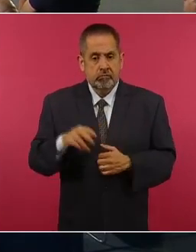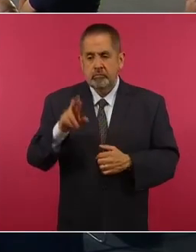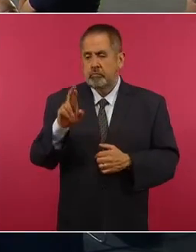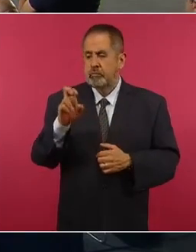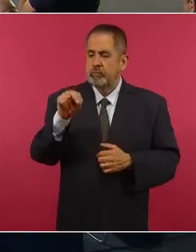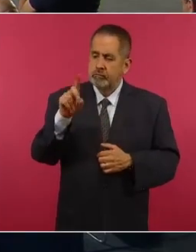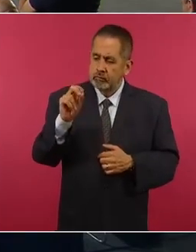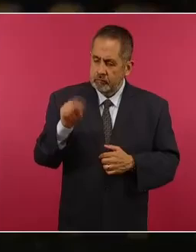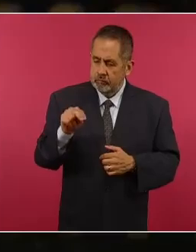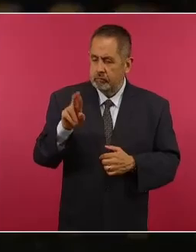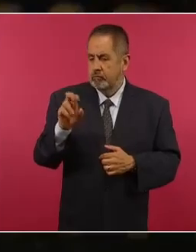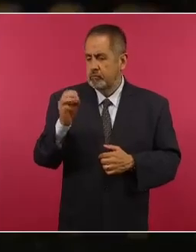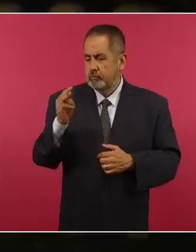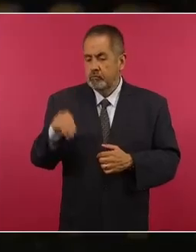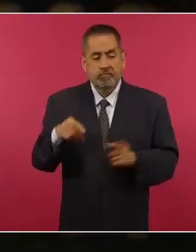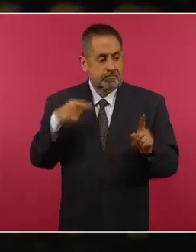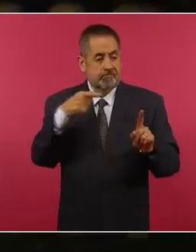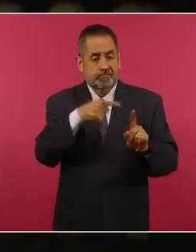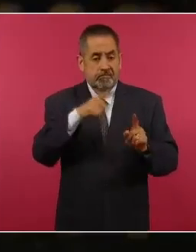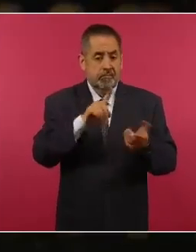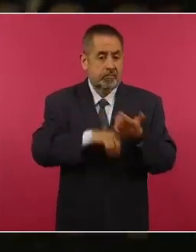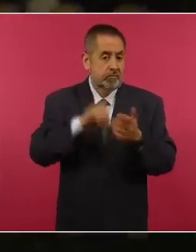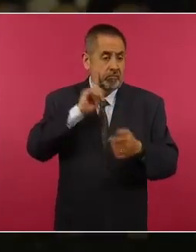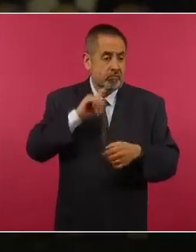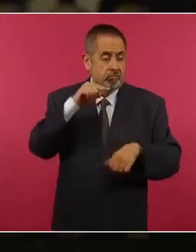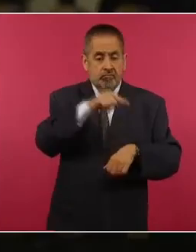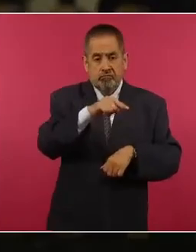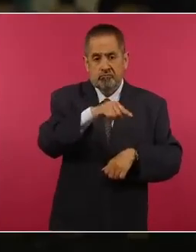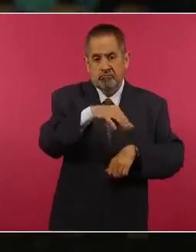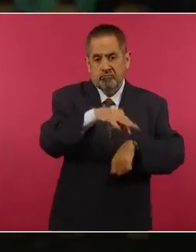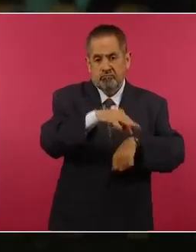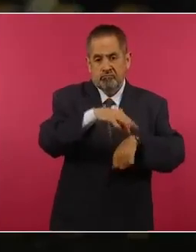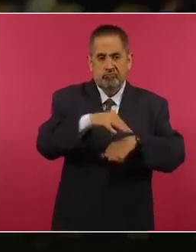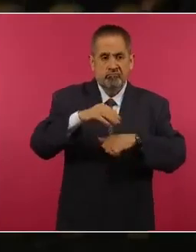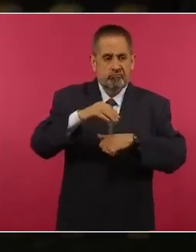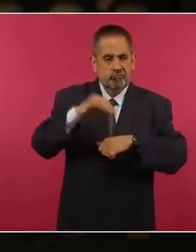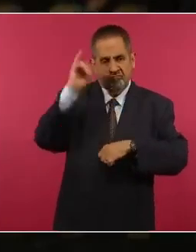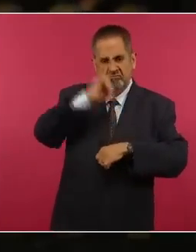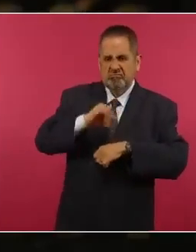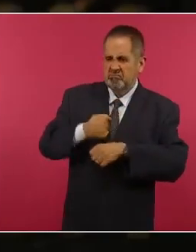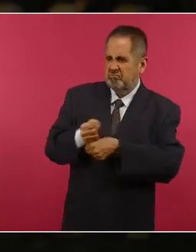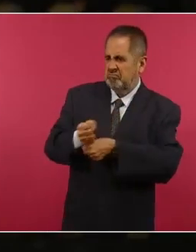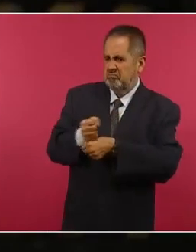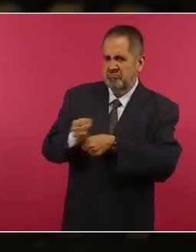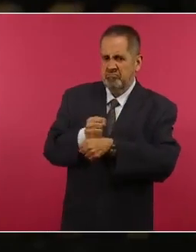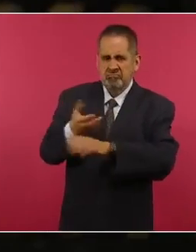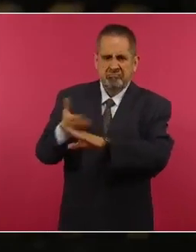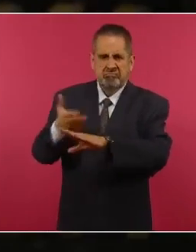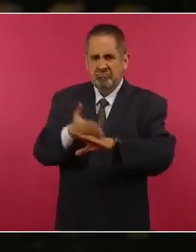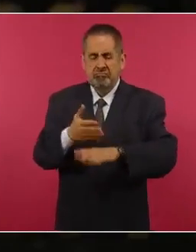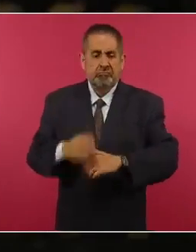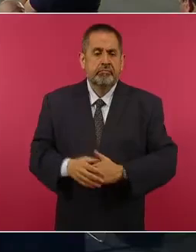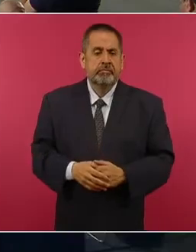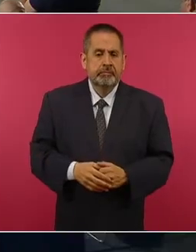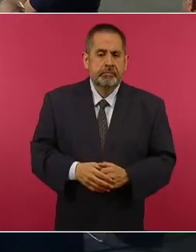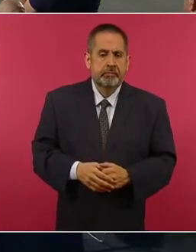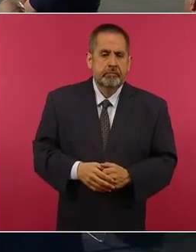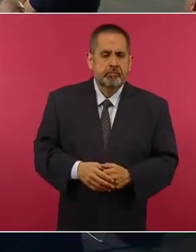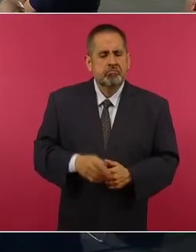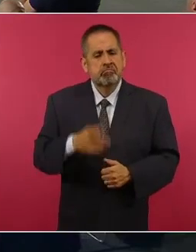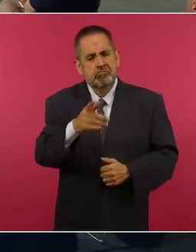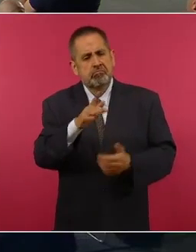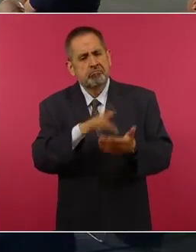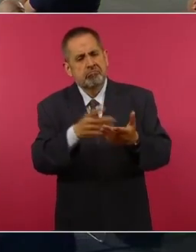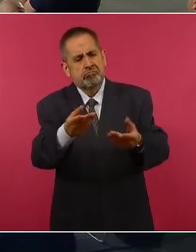Rendón Román, es una de las médicas que los está acosando. Recogemos tu